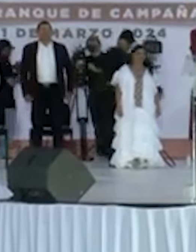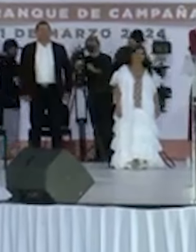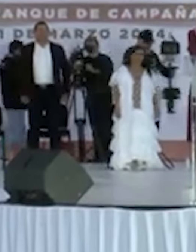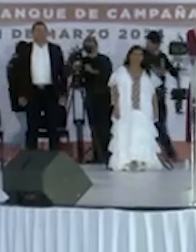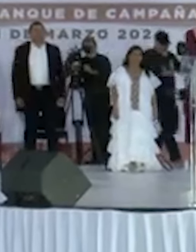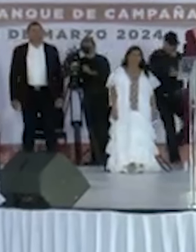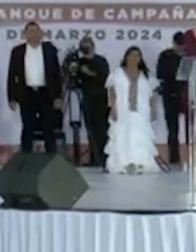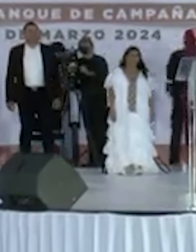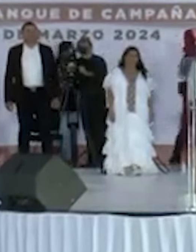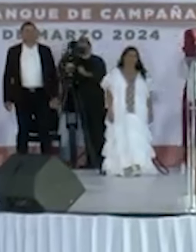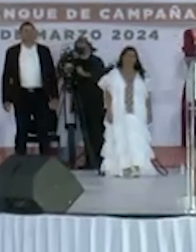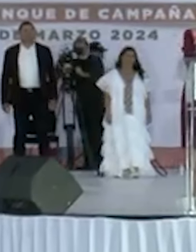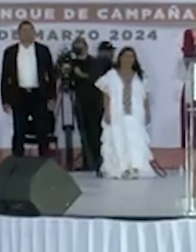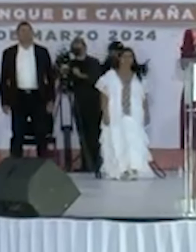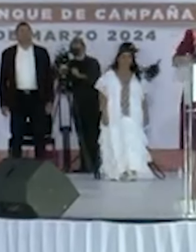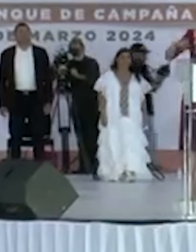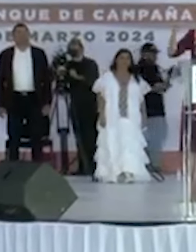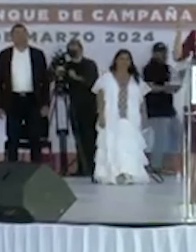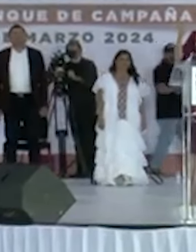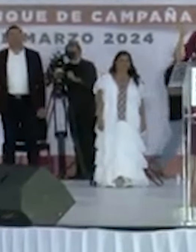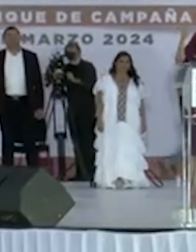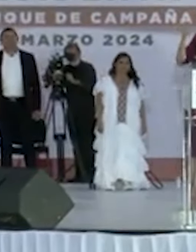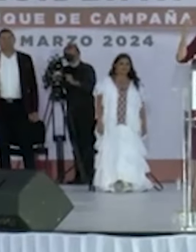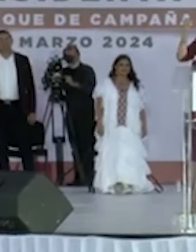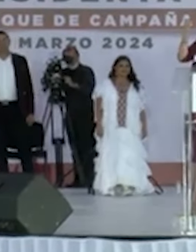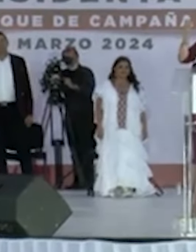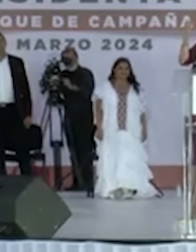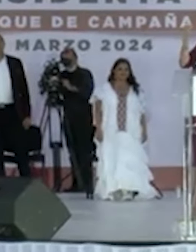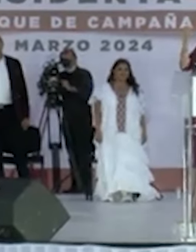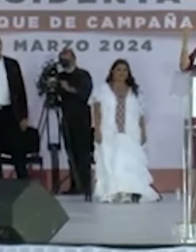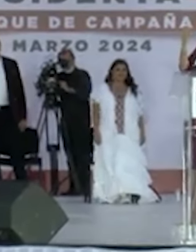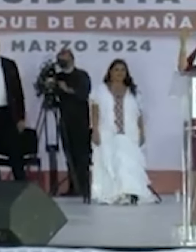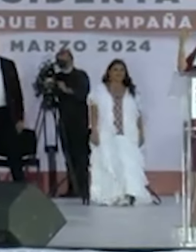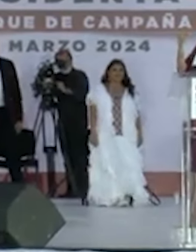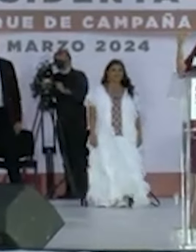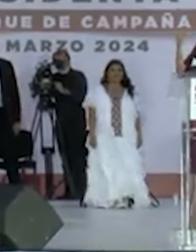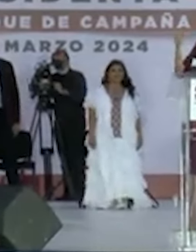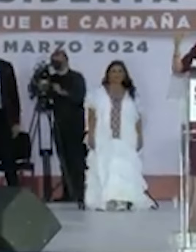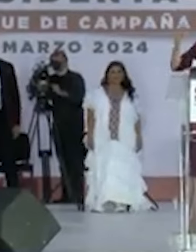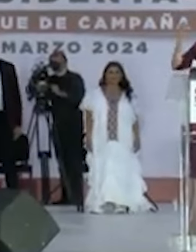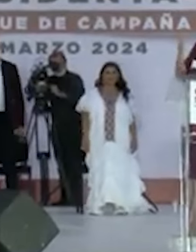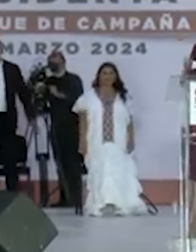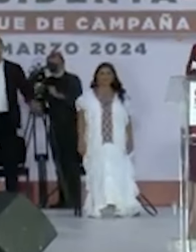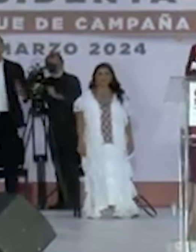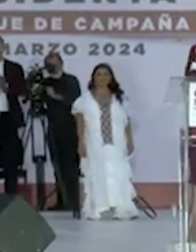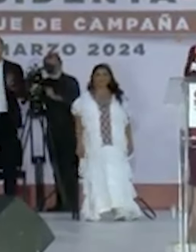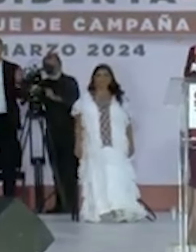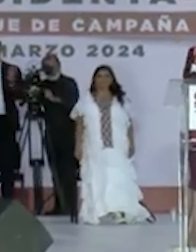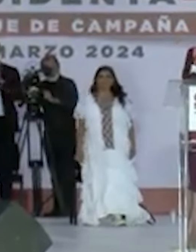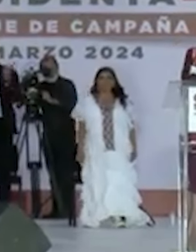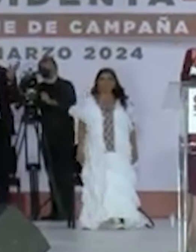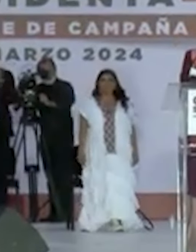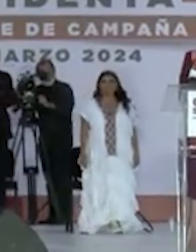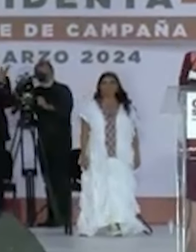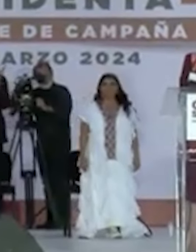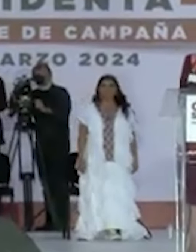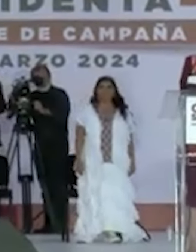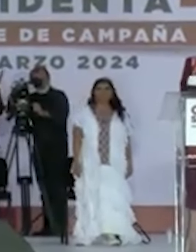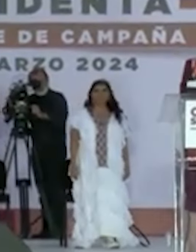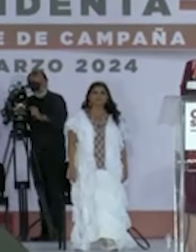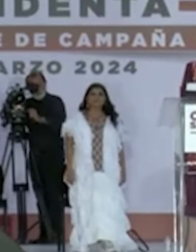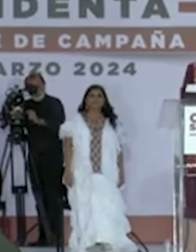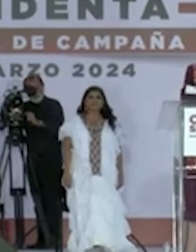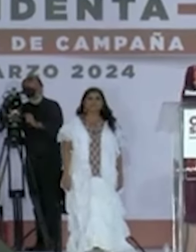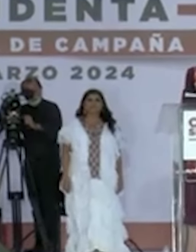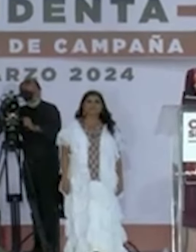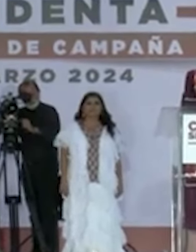y tengo claro que somos la única opción que representa el